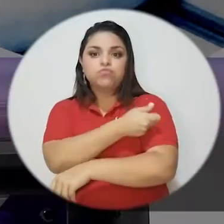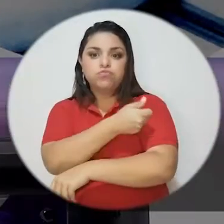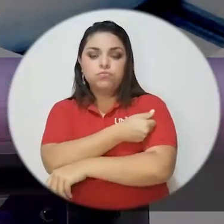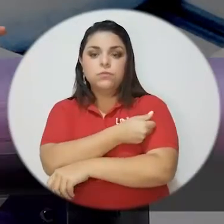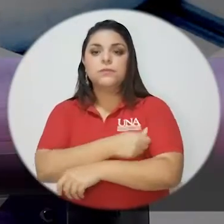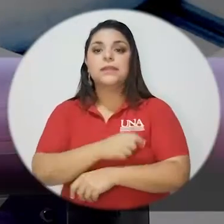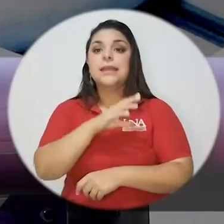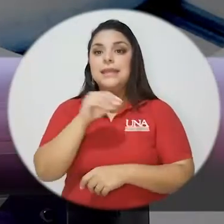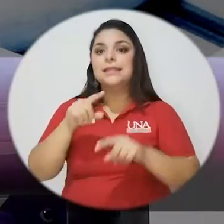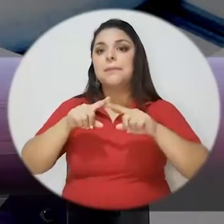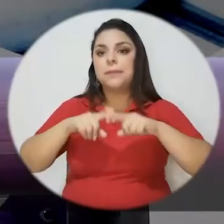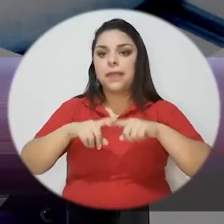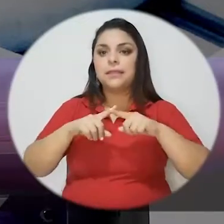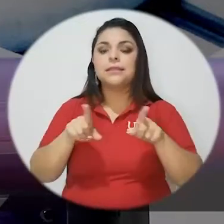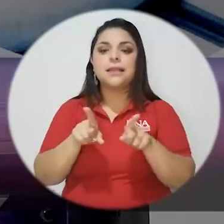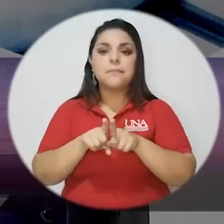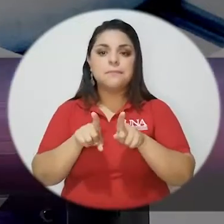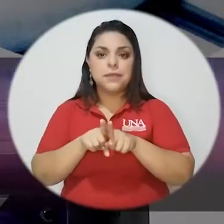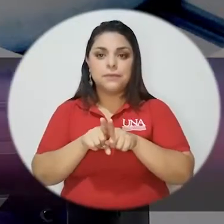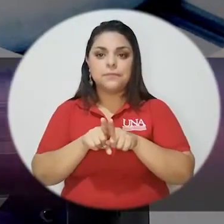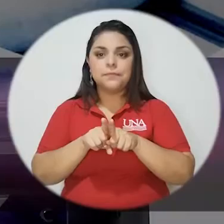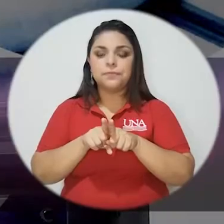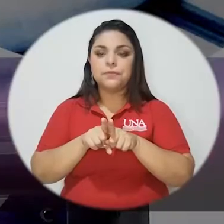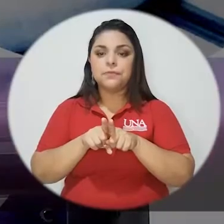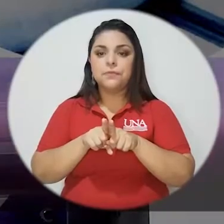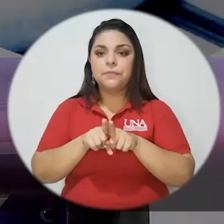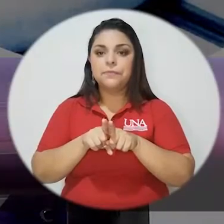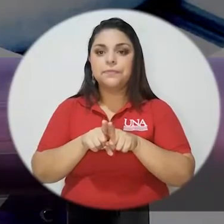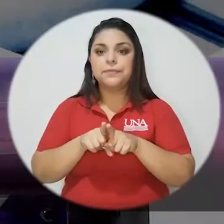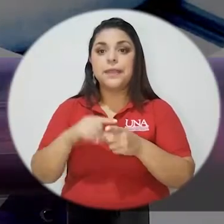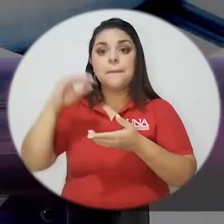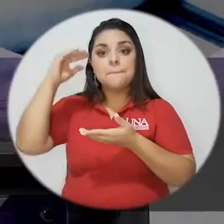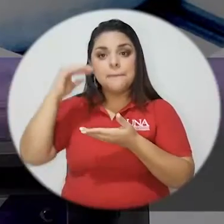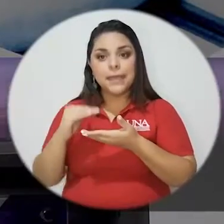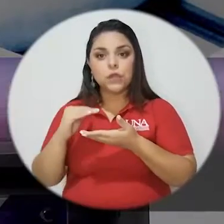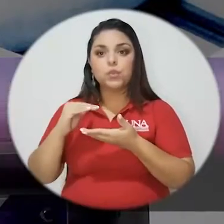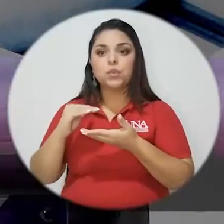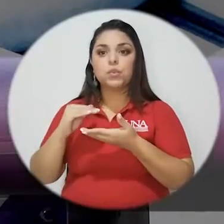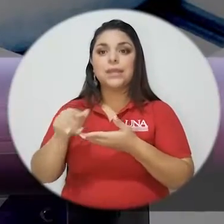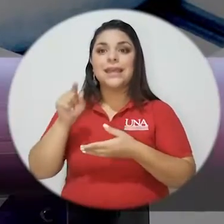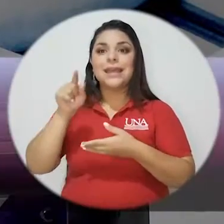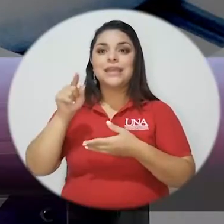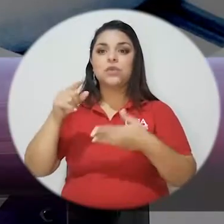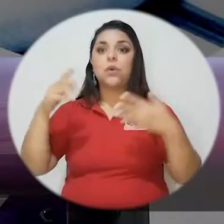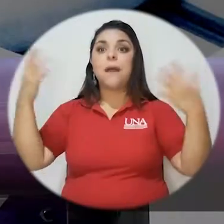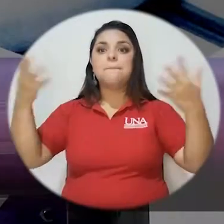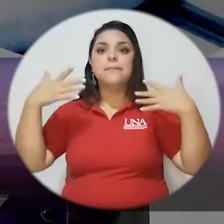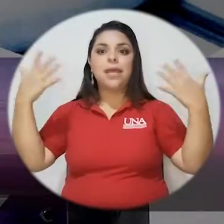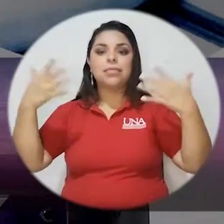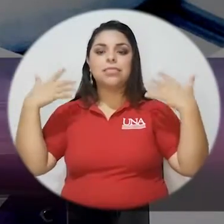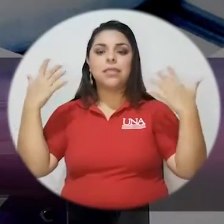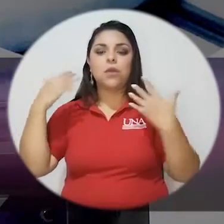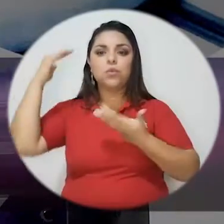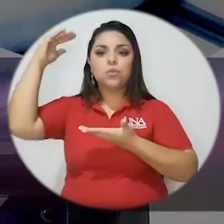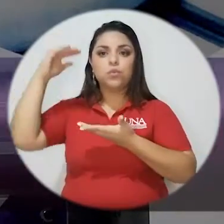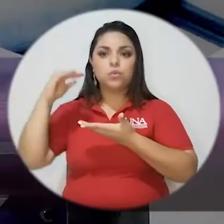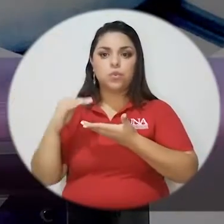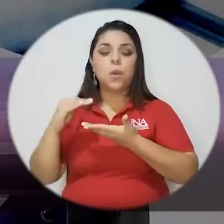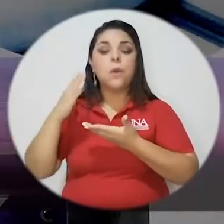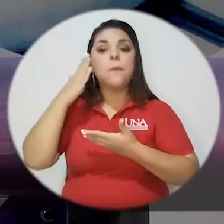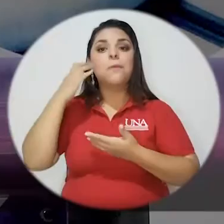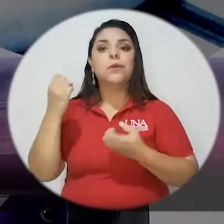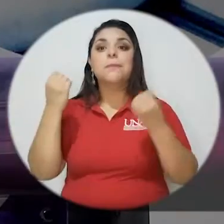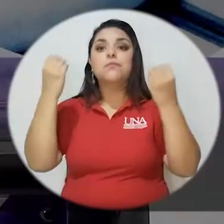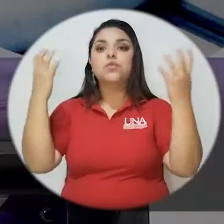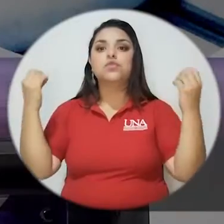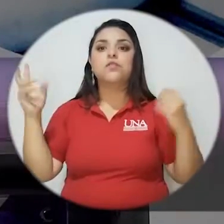de pobladores y conforme también, digamos, se reduzca esa carga ambiental, digamos. ¿Por qué?